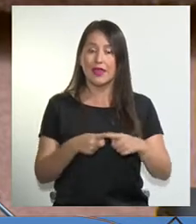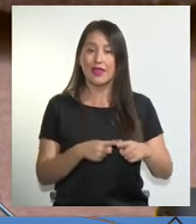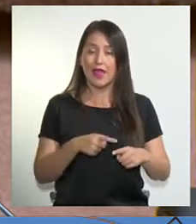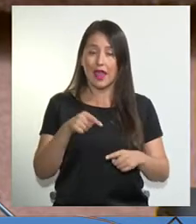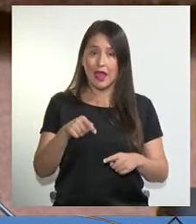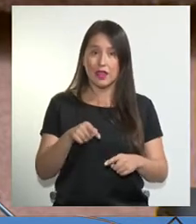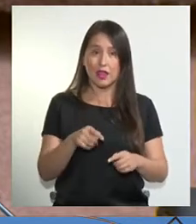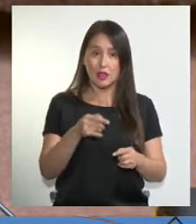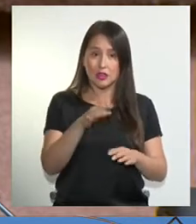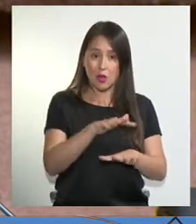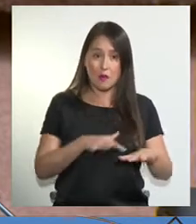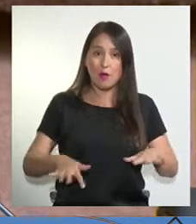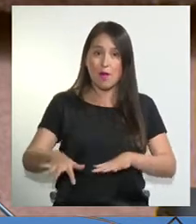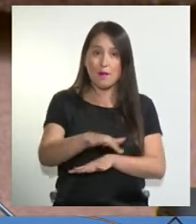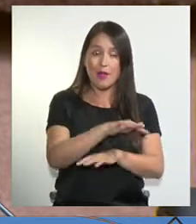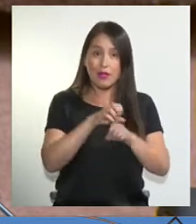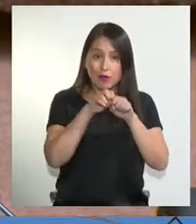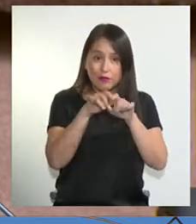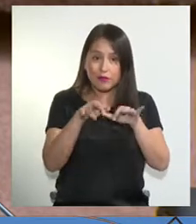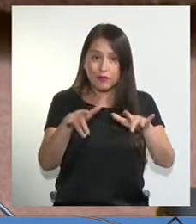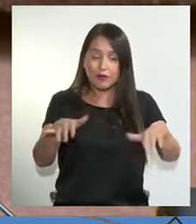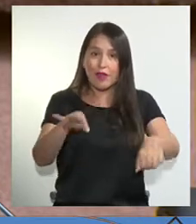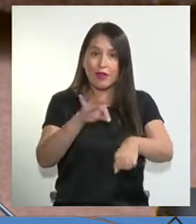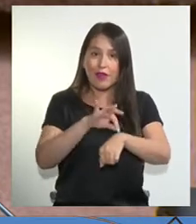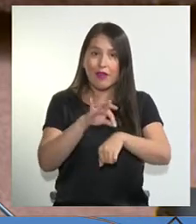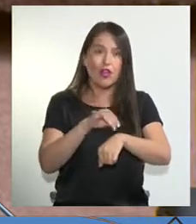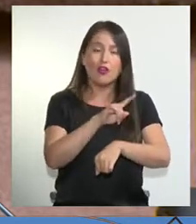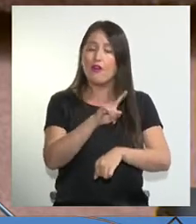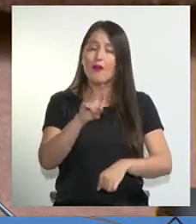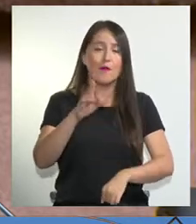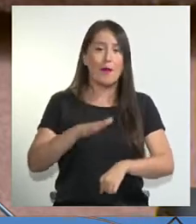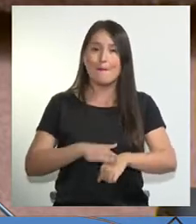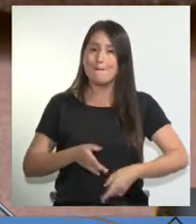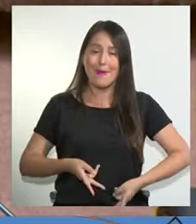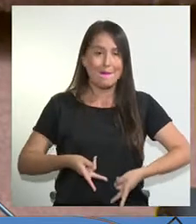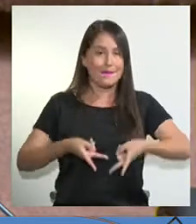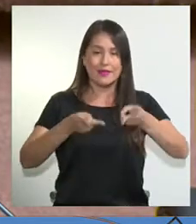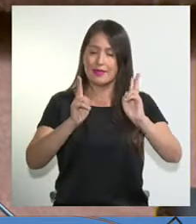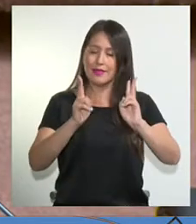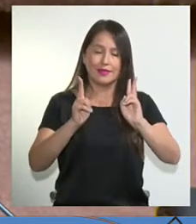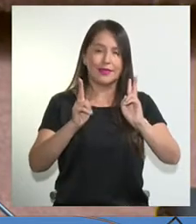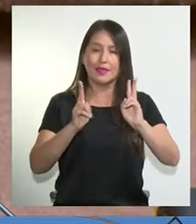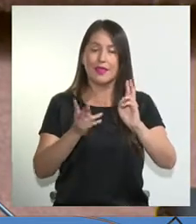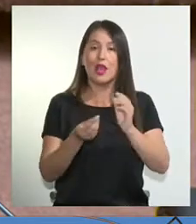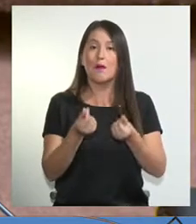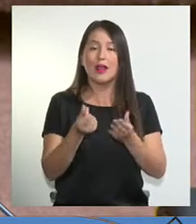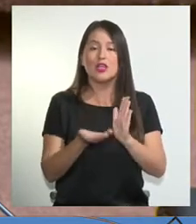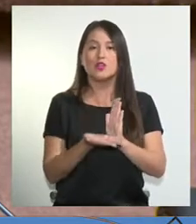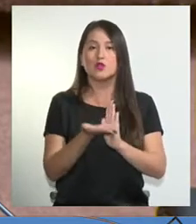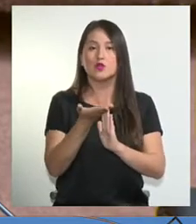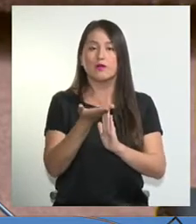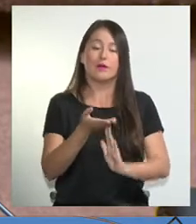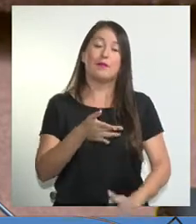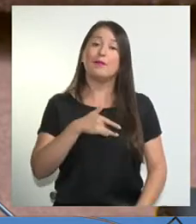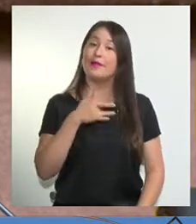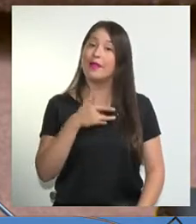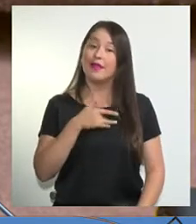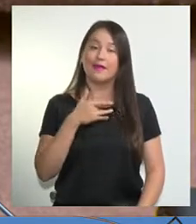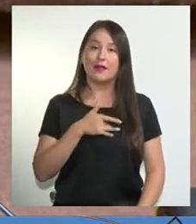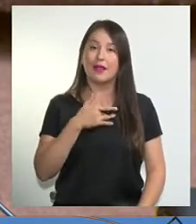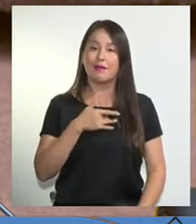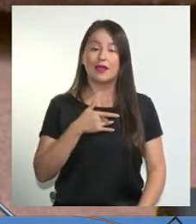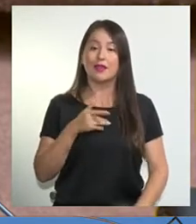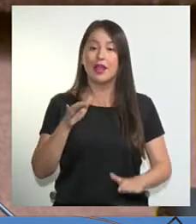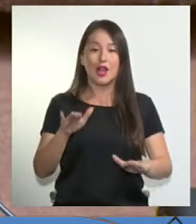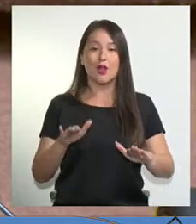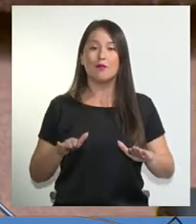pandemia no vamos a permitir alzas de precios. No lo vamos a permitir. Lamentablemente, tal como lo informó